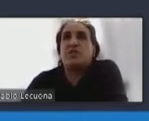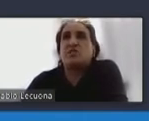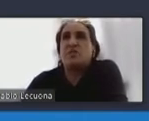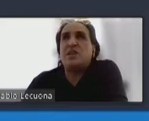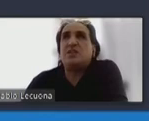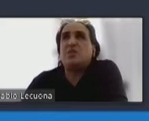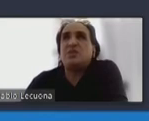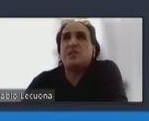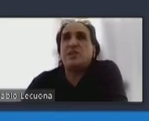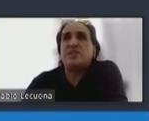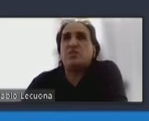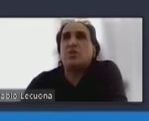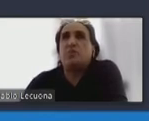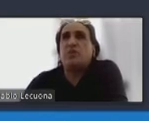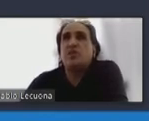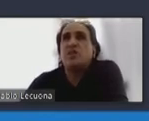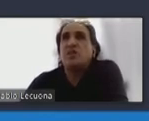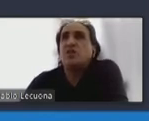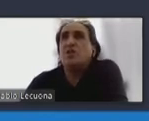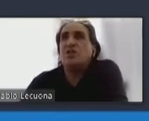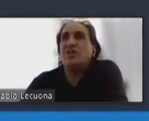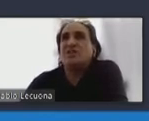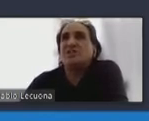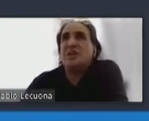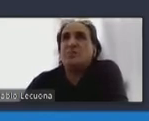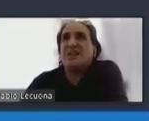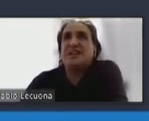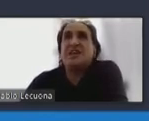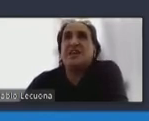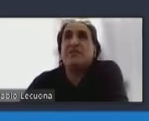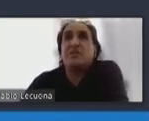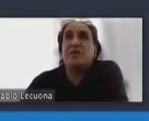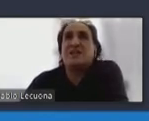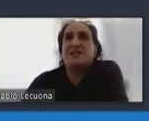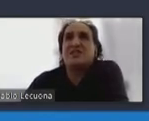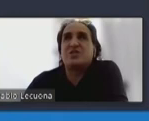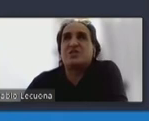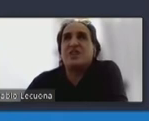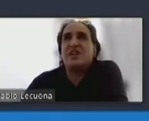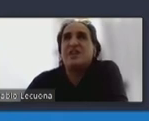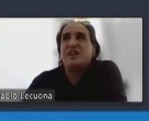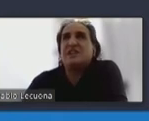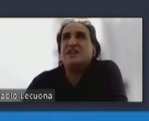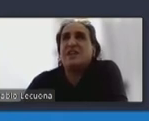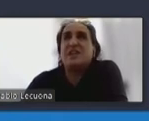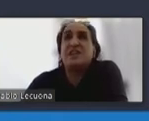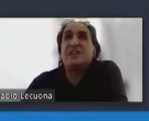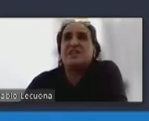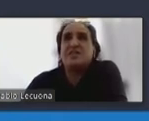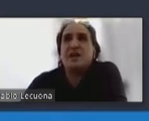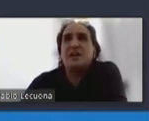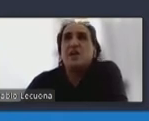por desconocimiento muchas veces, o por no invertir en formarse, en conocer, en tener